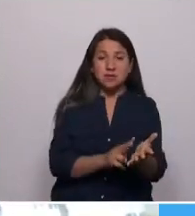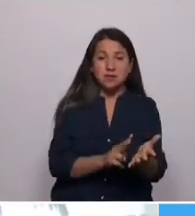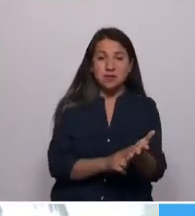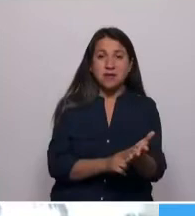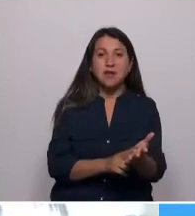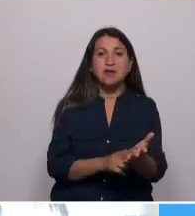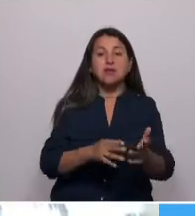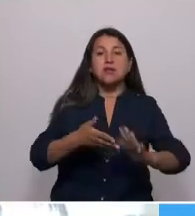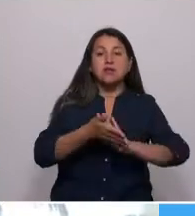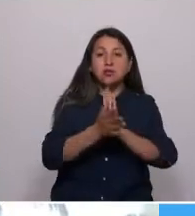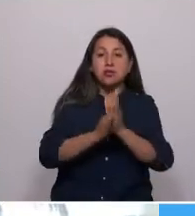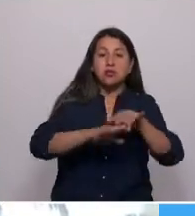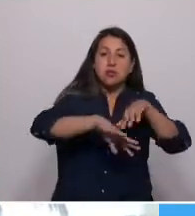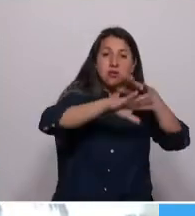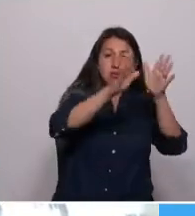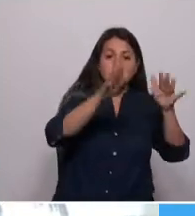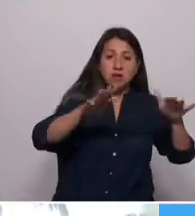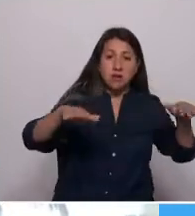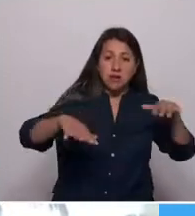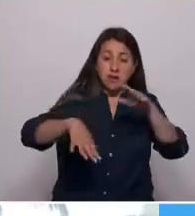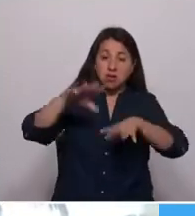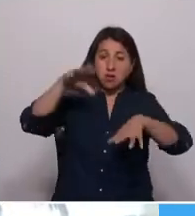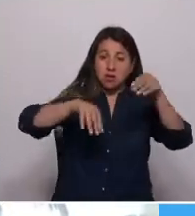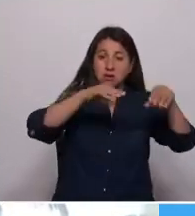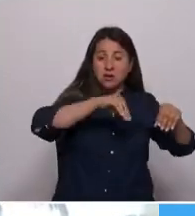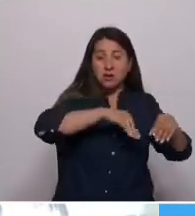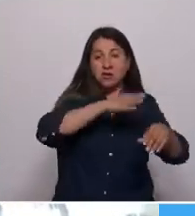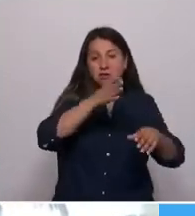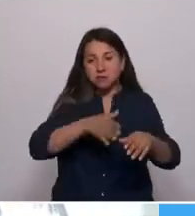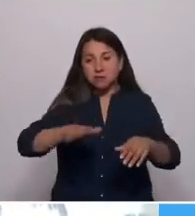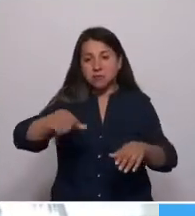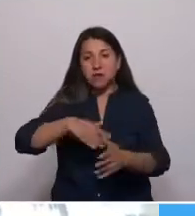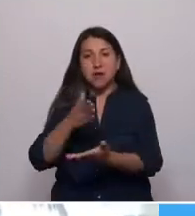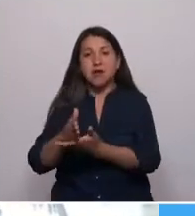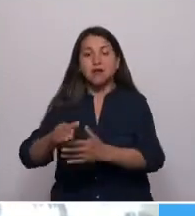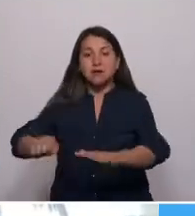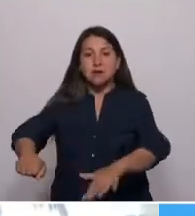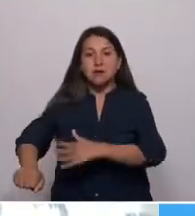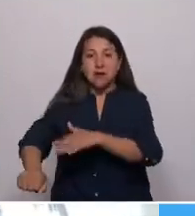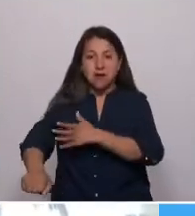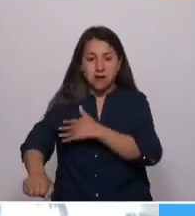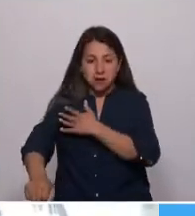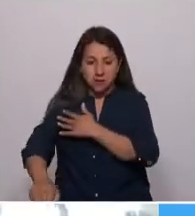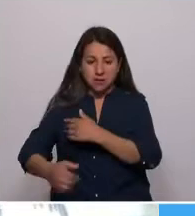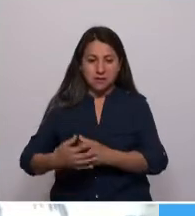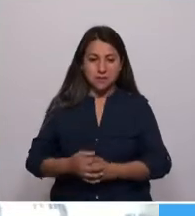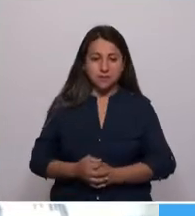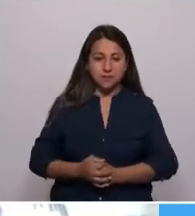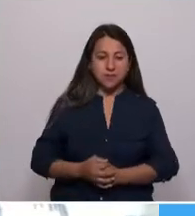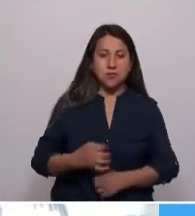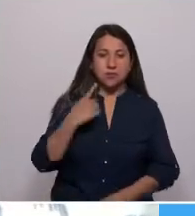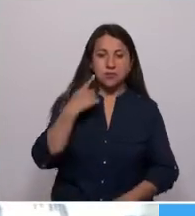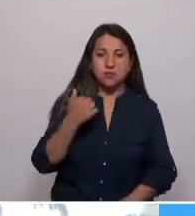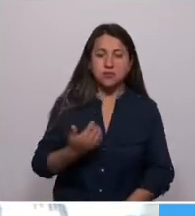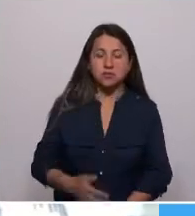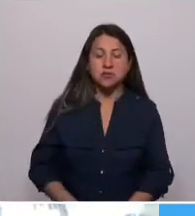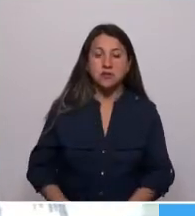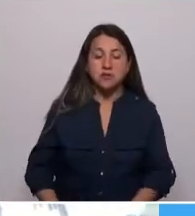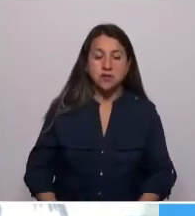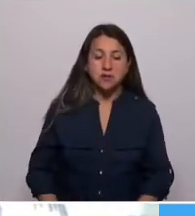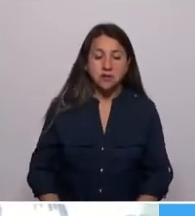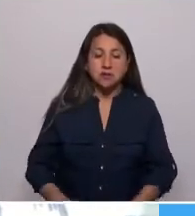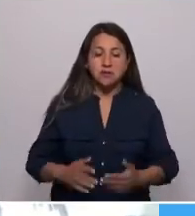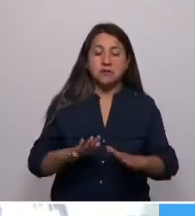llega hasta los océanos pacíficos cultivando sus costas la papaya se produce en estas costas como médico